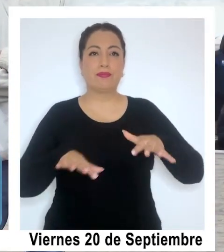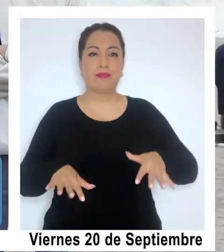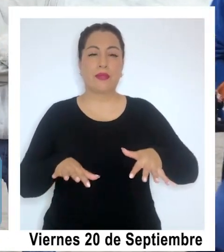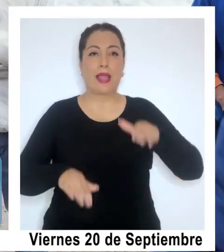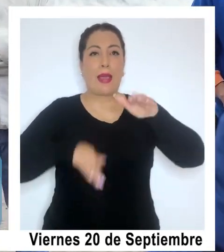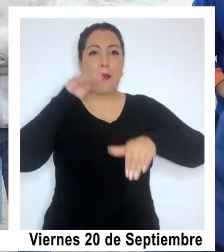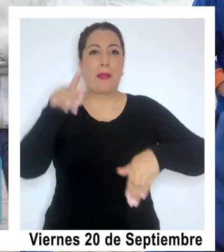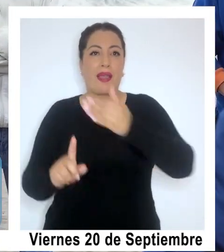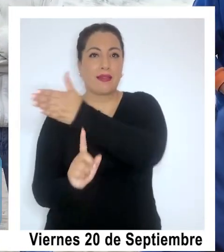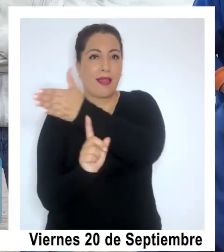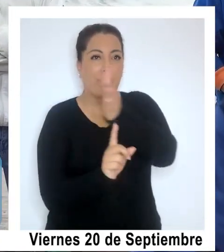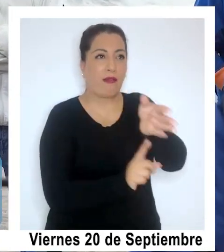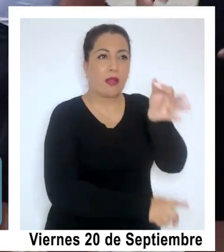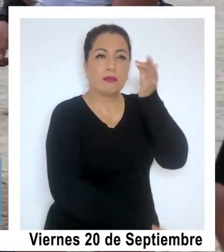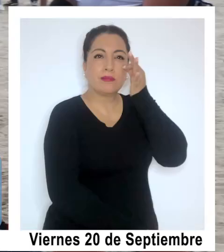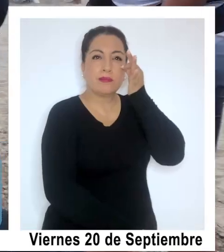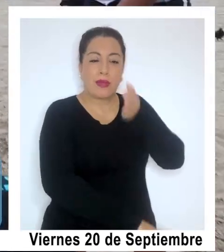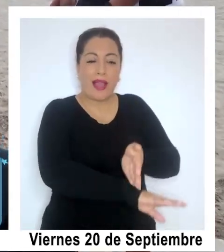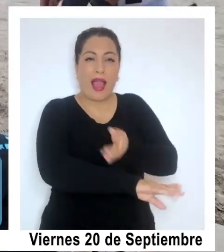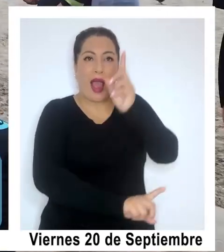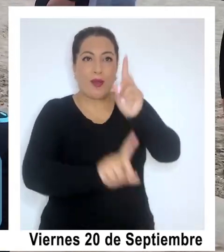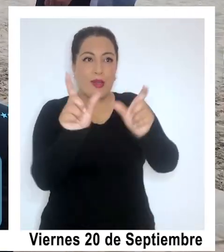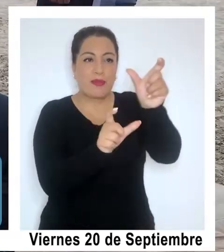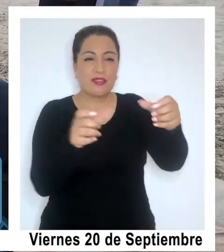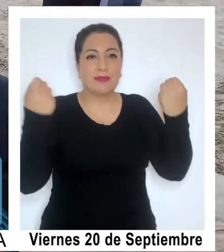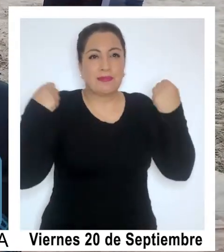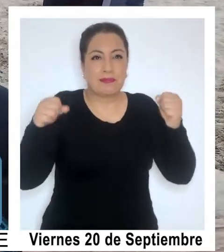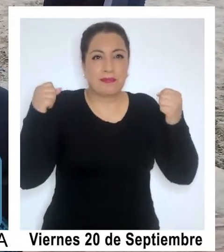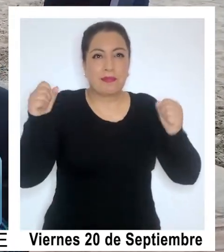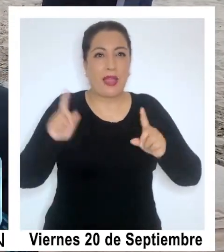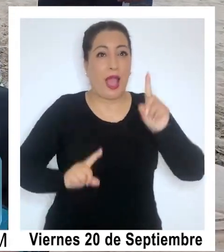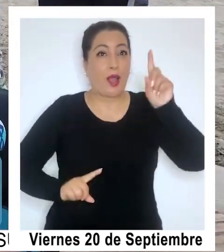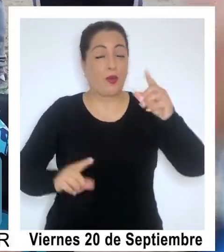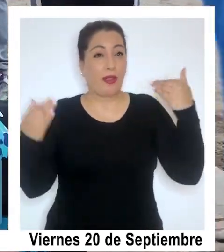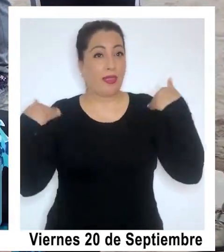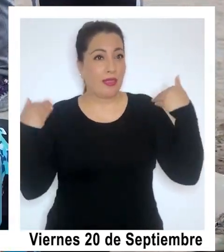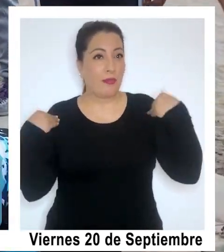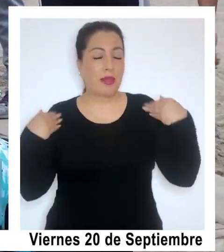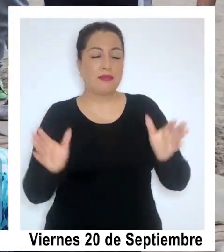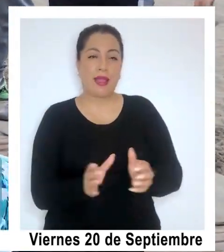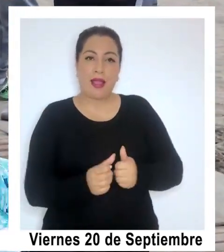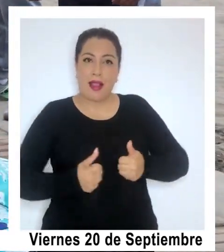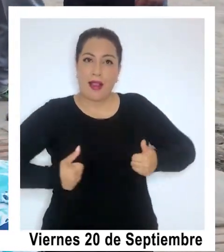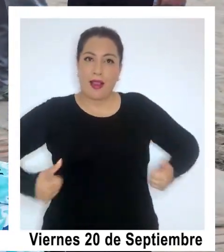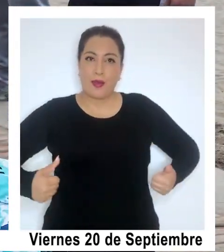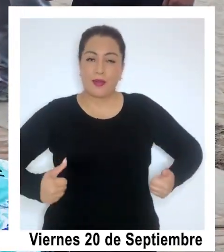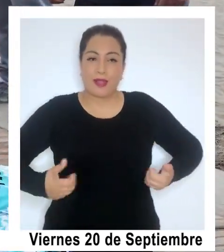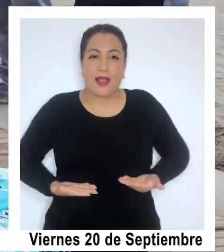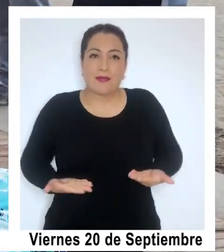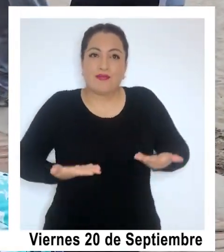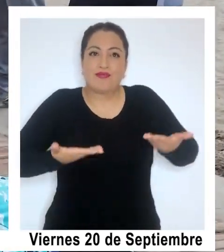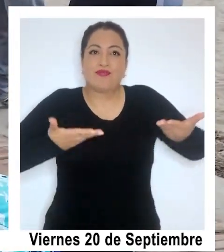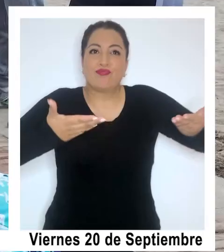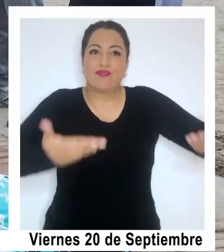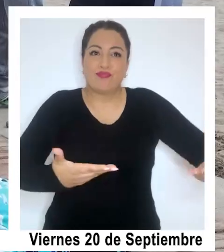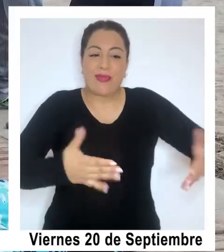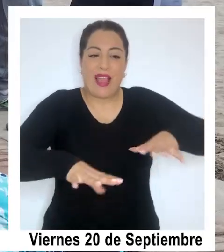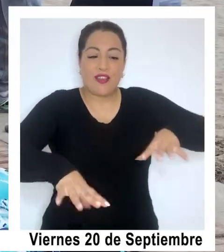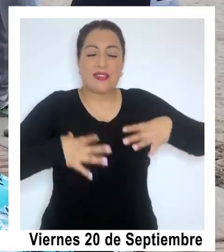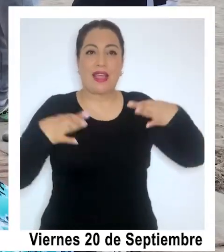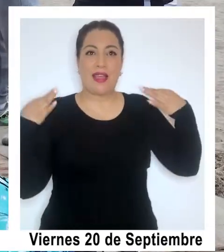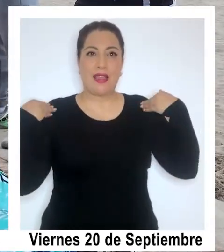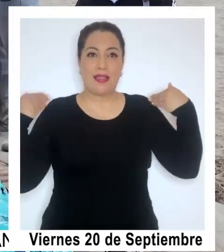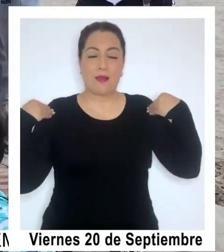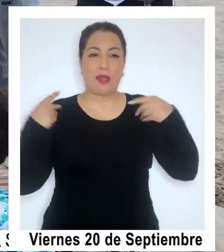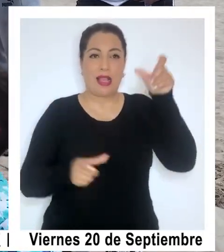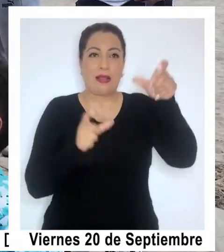Playa Brava, donde se pudo ver practicando a los deportistas de algunas disciplinas, las autoridades hicieron entrega de la indumentaria deportiva a